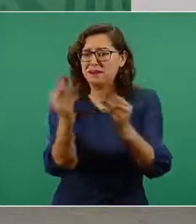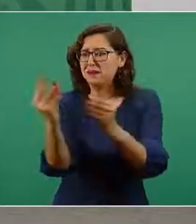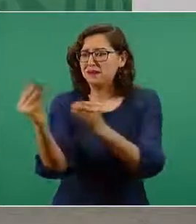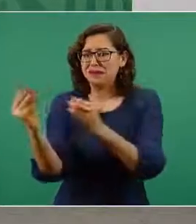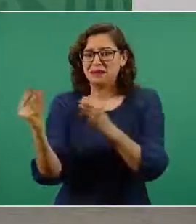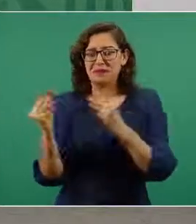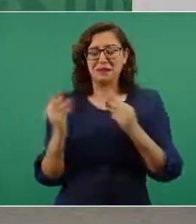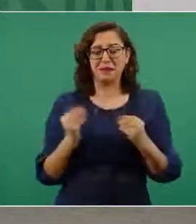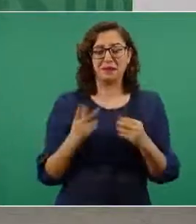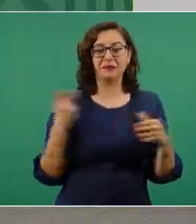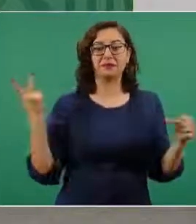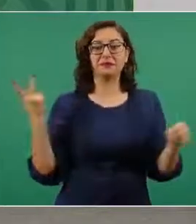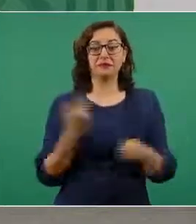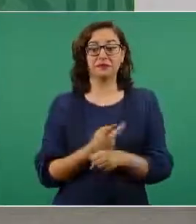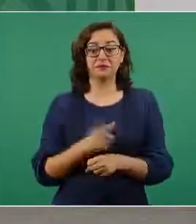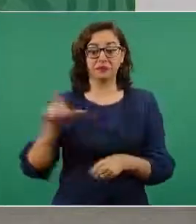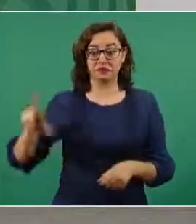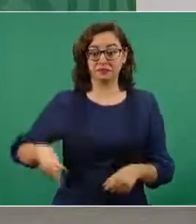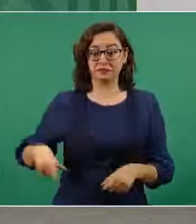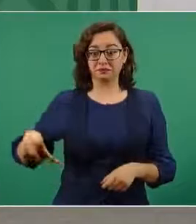Desintegraron al Estado,